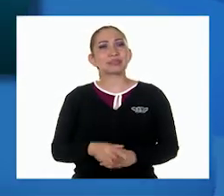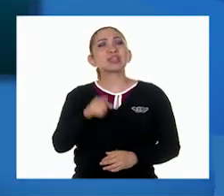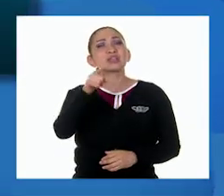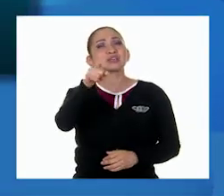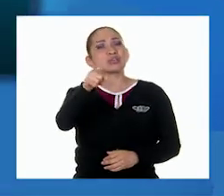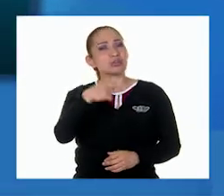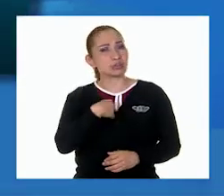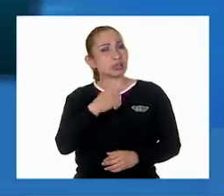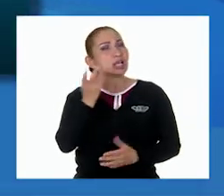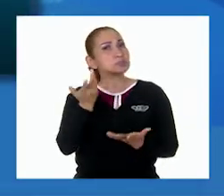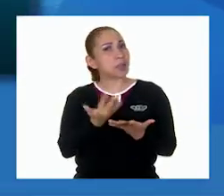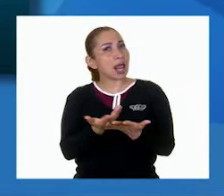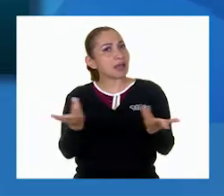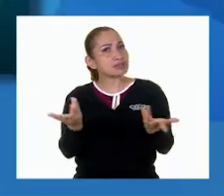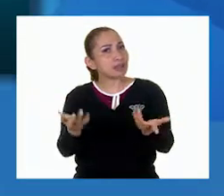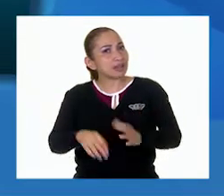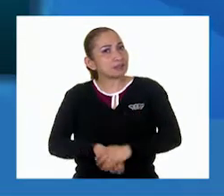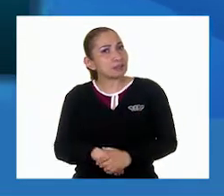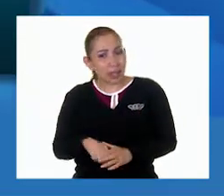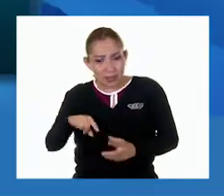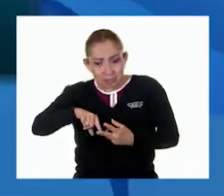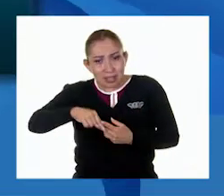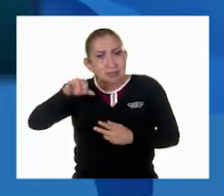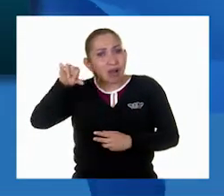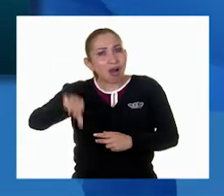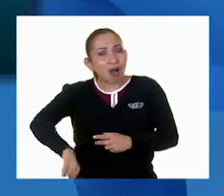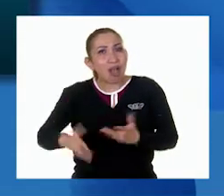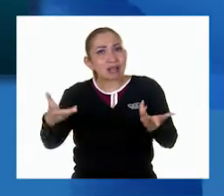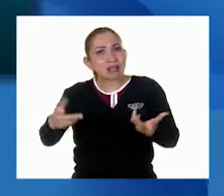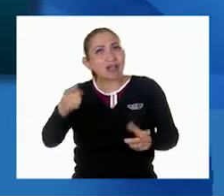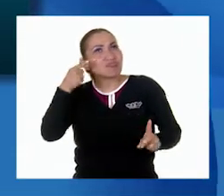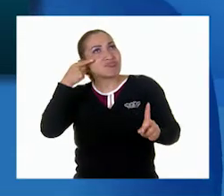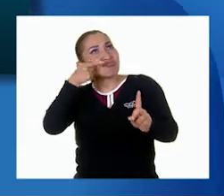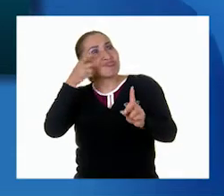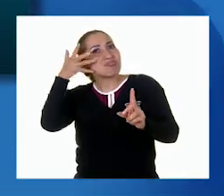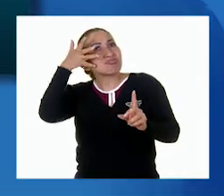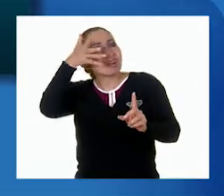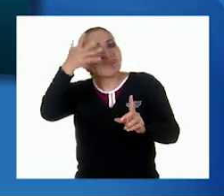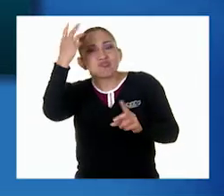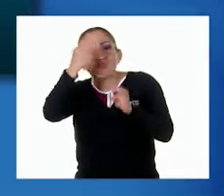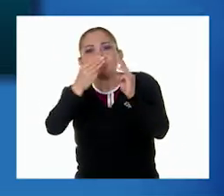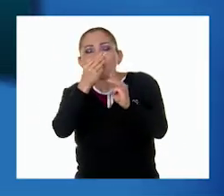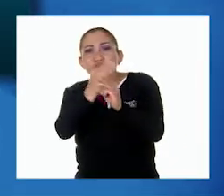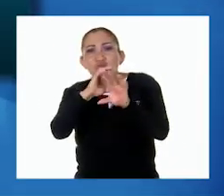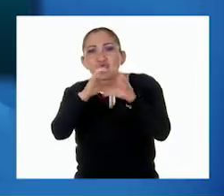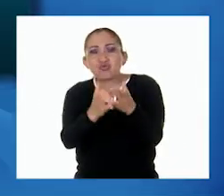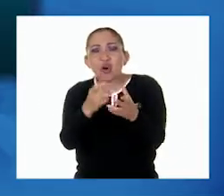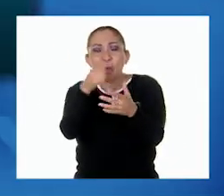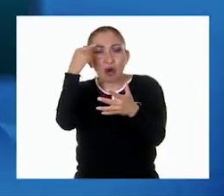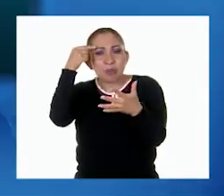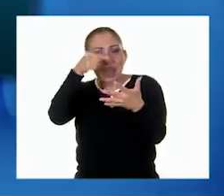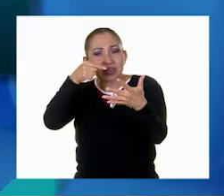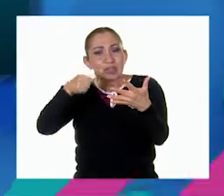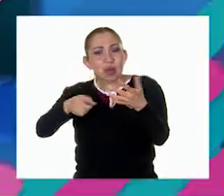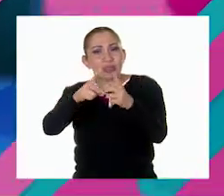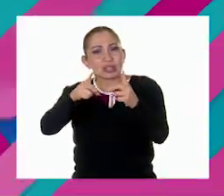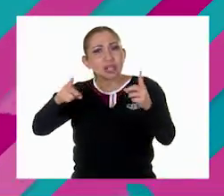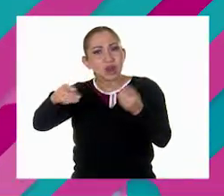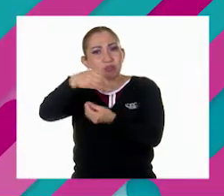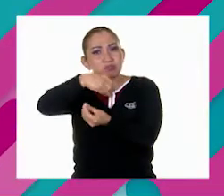¿Y tú? ¿Qué esperas? Empieza hoy a trabajar para alcanzar lo antes posible los Objetivos de Desarrollo